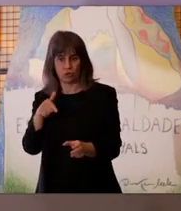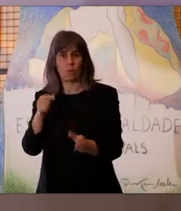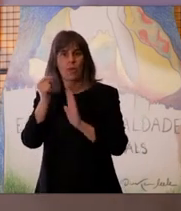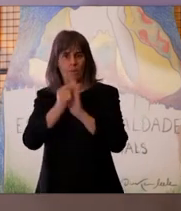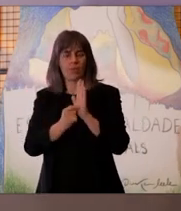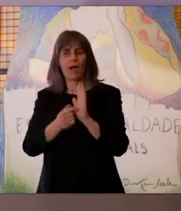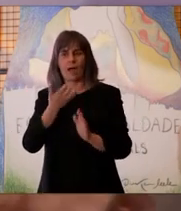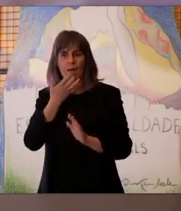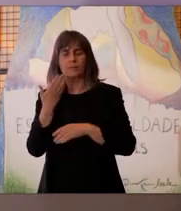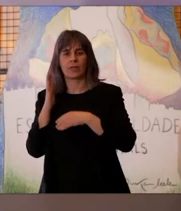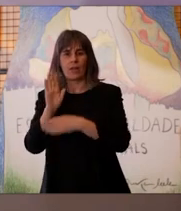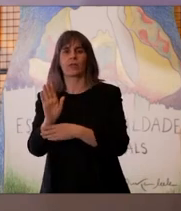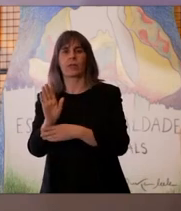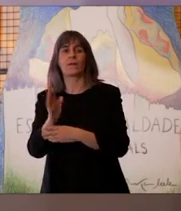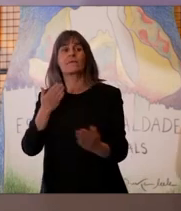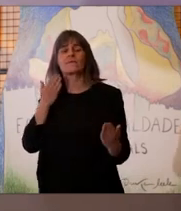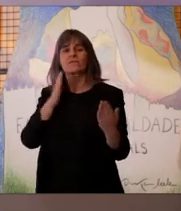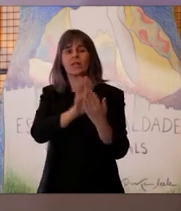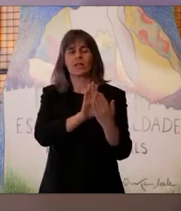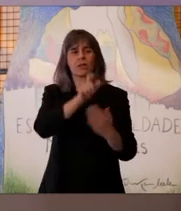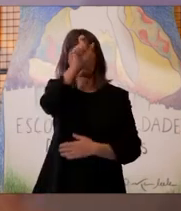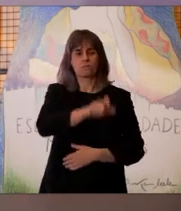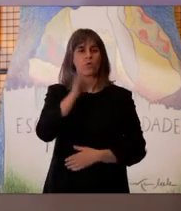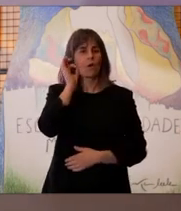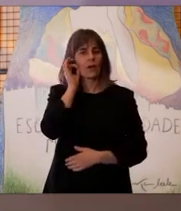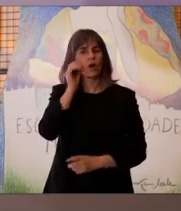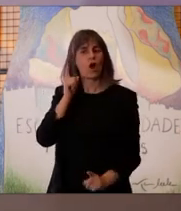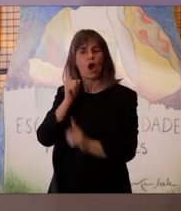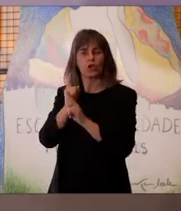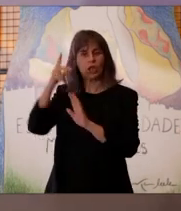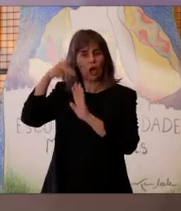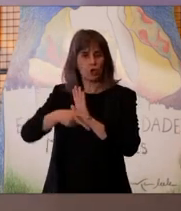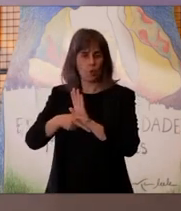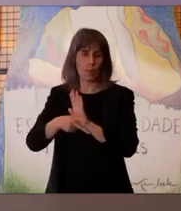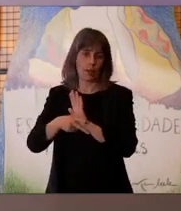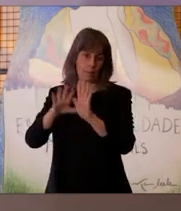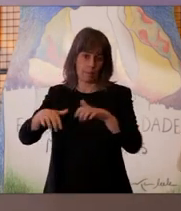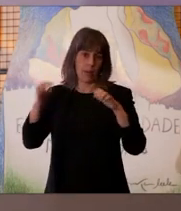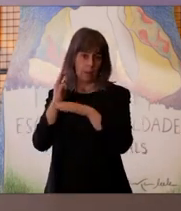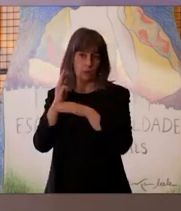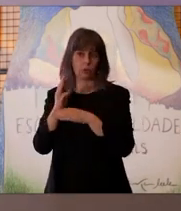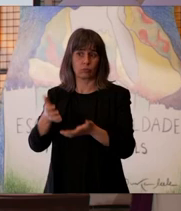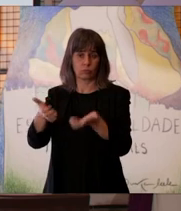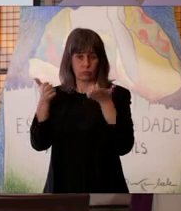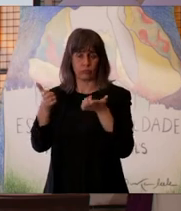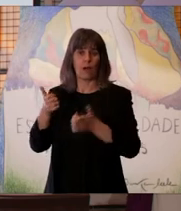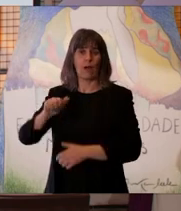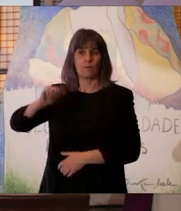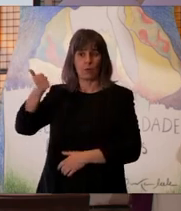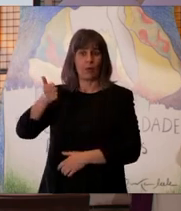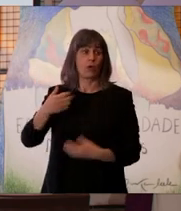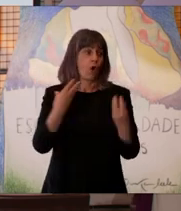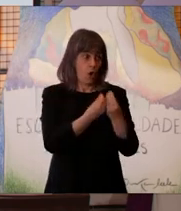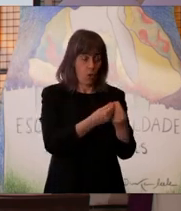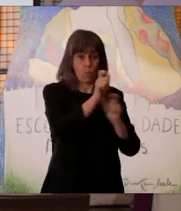frente a una mujer que se ha opuesto abiertamente a una norma aprobada en el parlamento junto a otras muchas mujeres